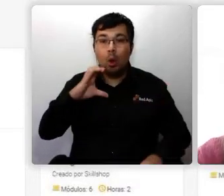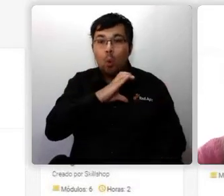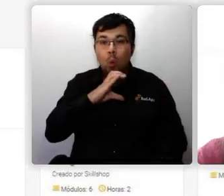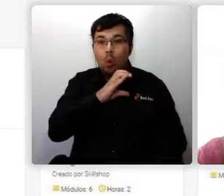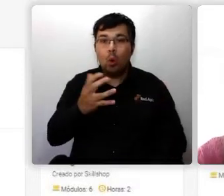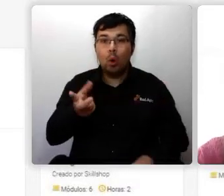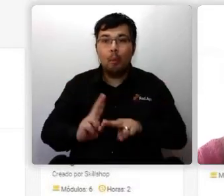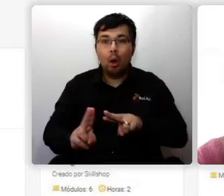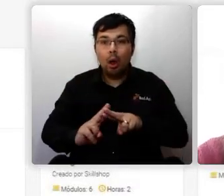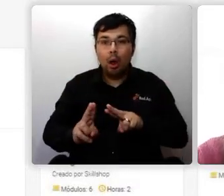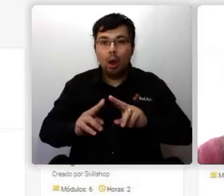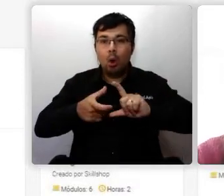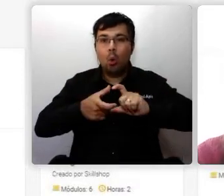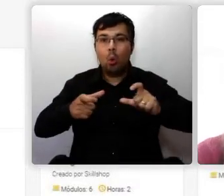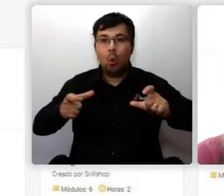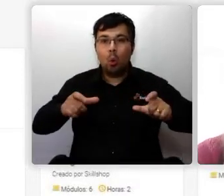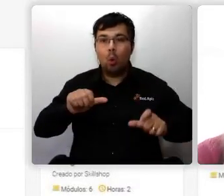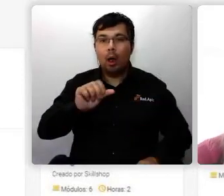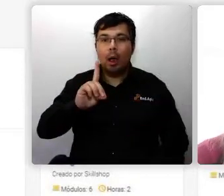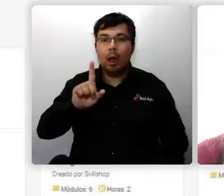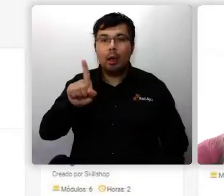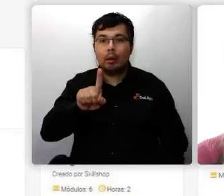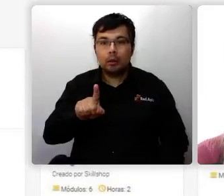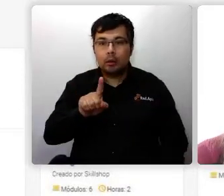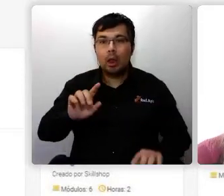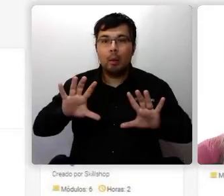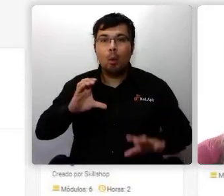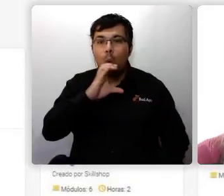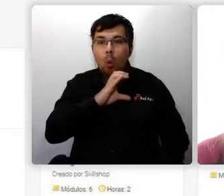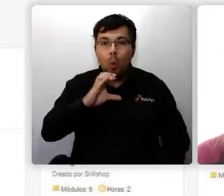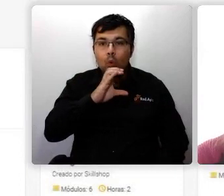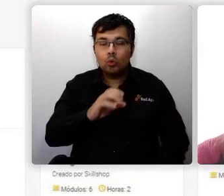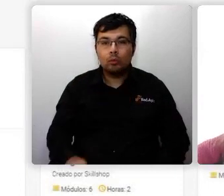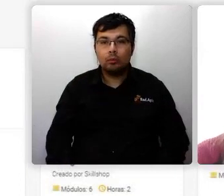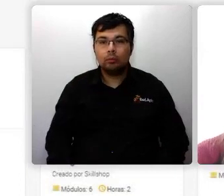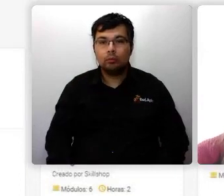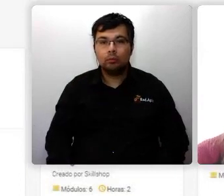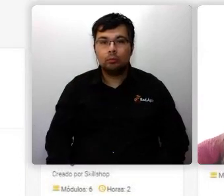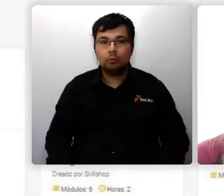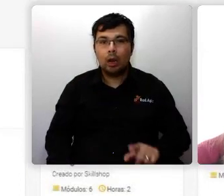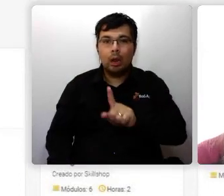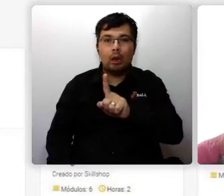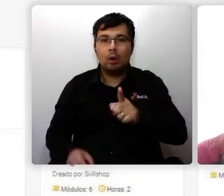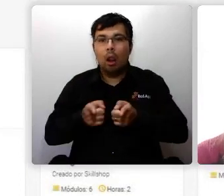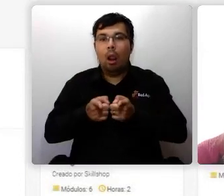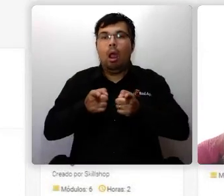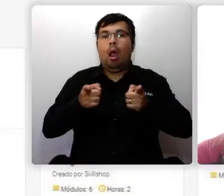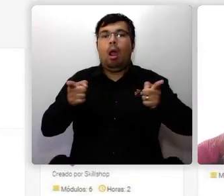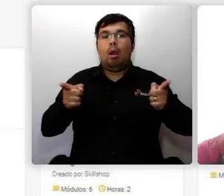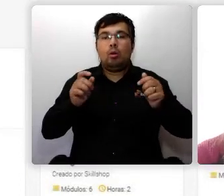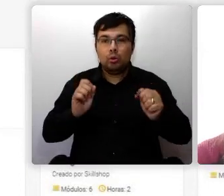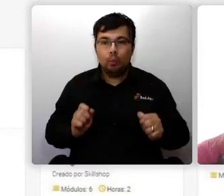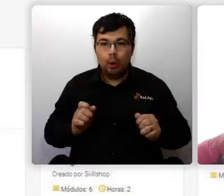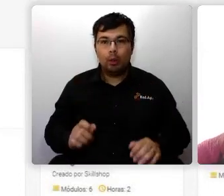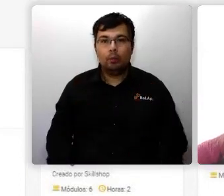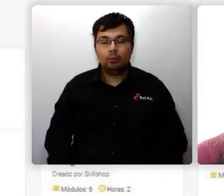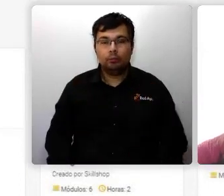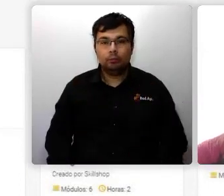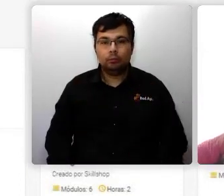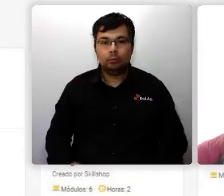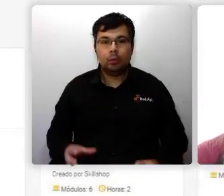Ads y quizás son cursos que no son tan largos y puedo dedicar más tiempo a